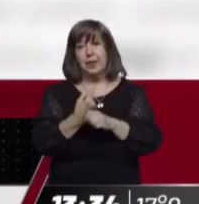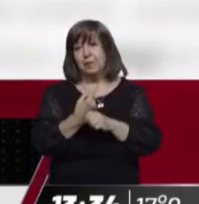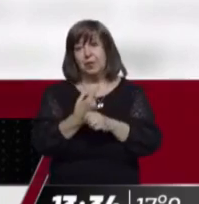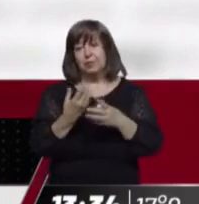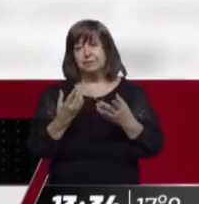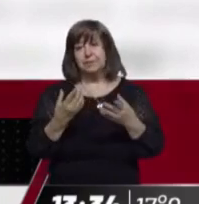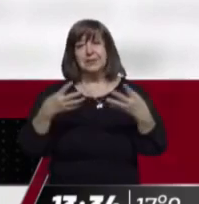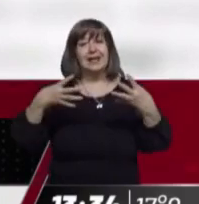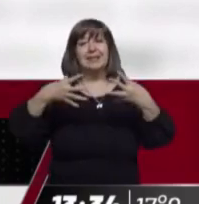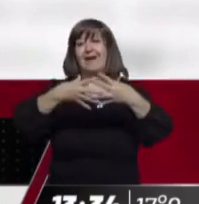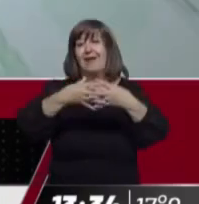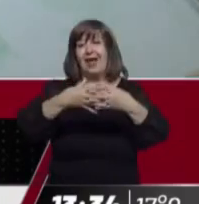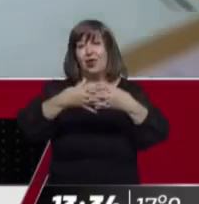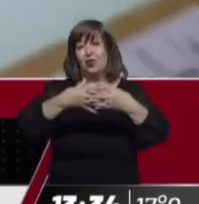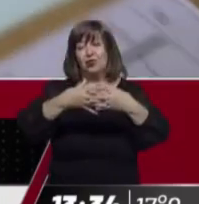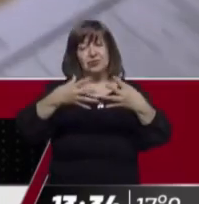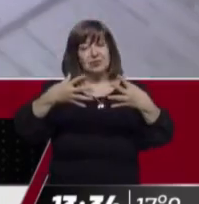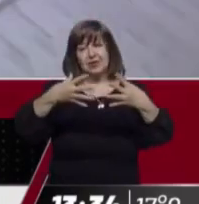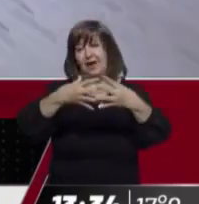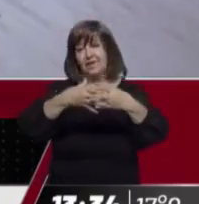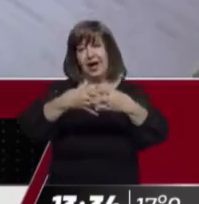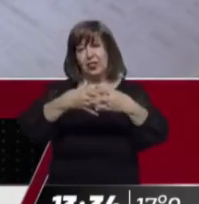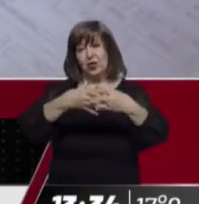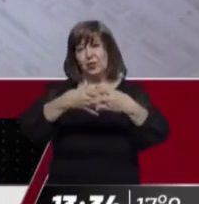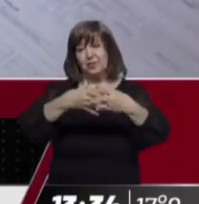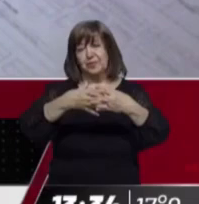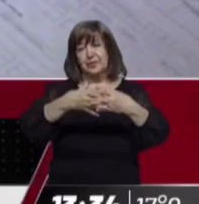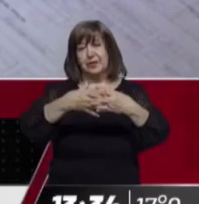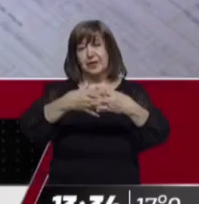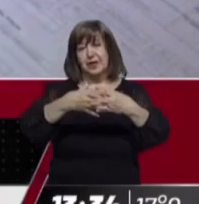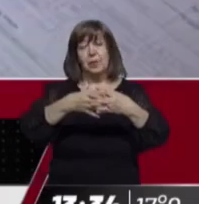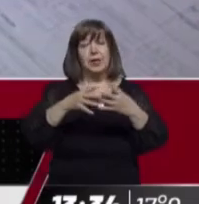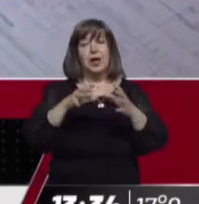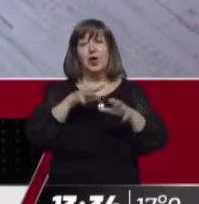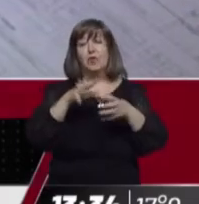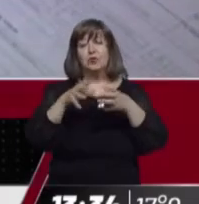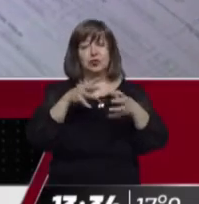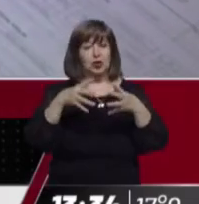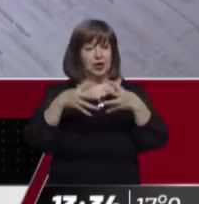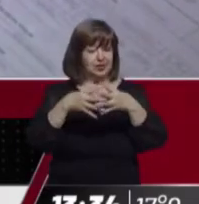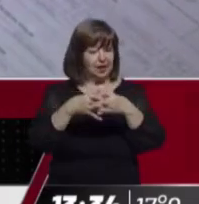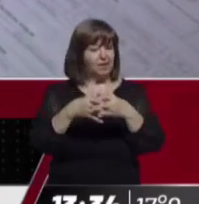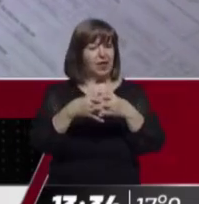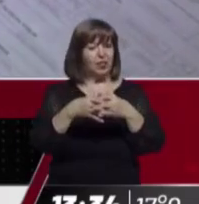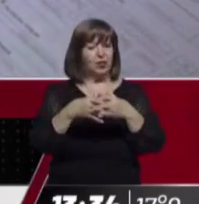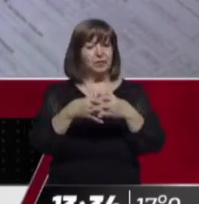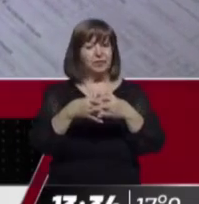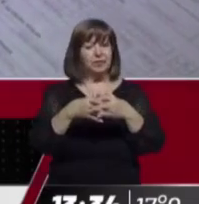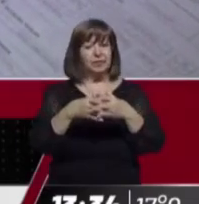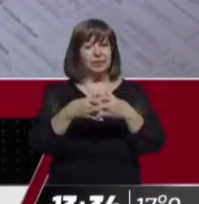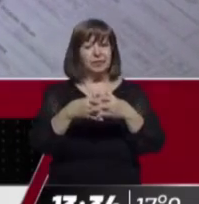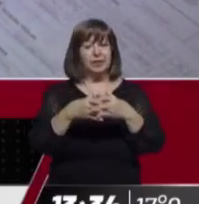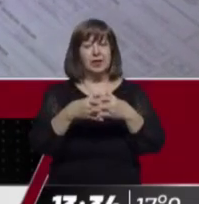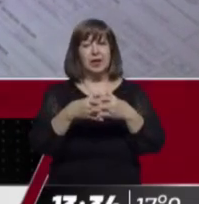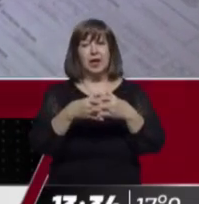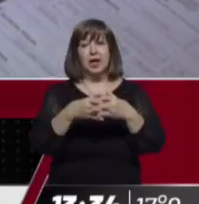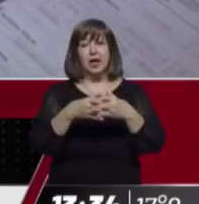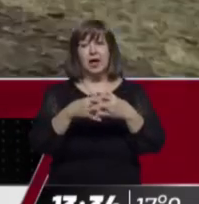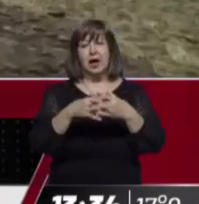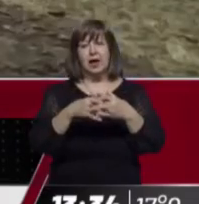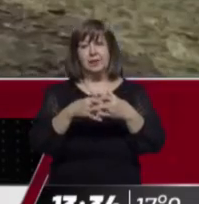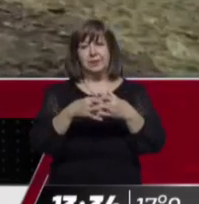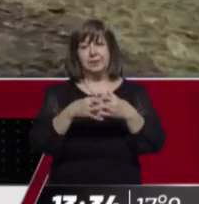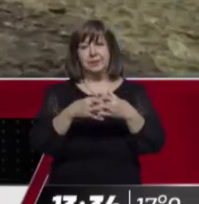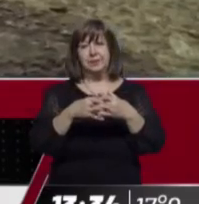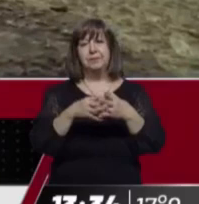parte del sistema, del CITE, que está sin funcionar. Y hay otra parte donde entran los